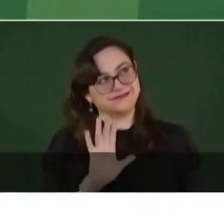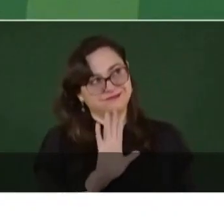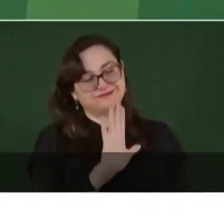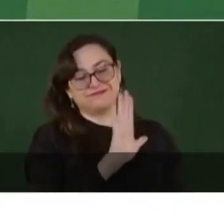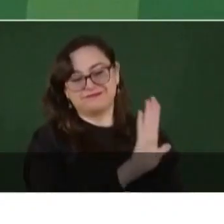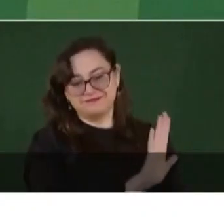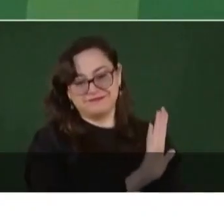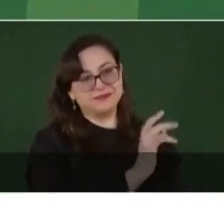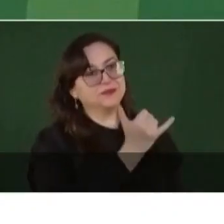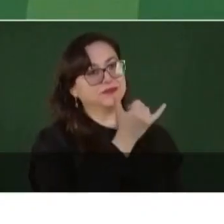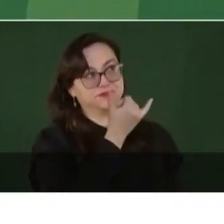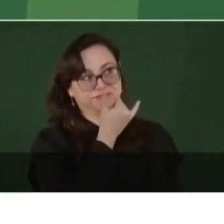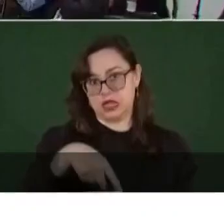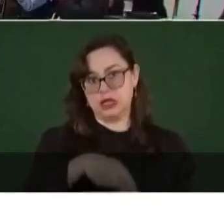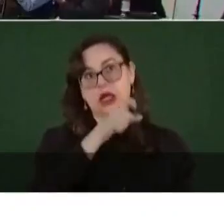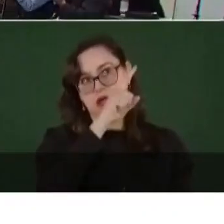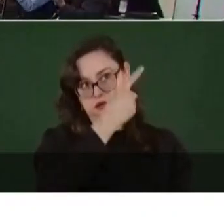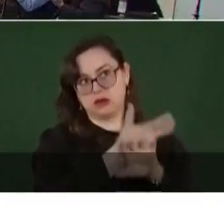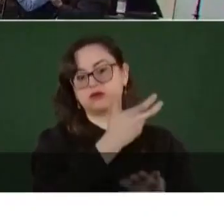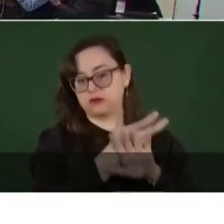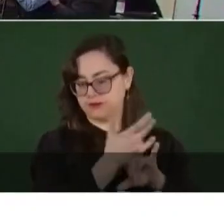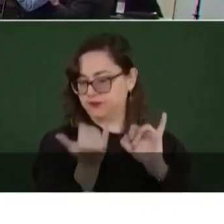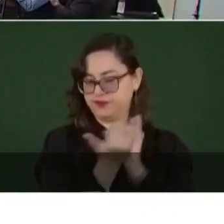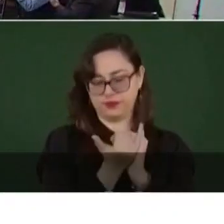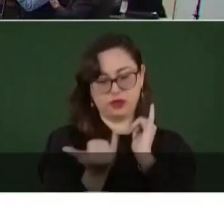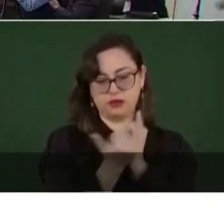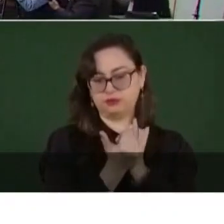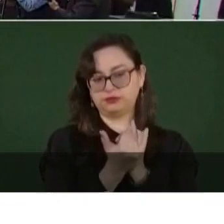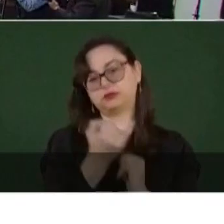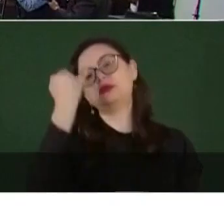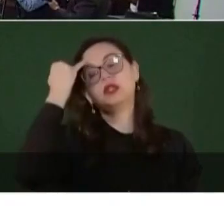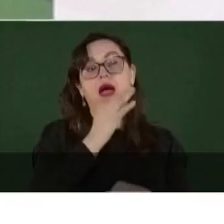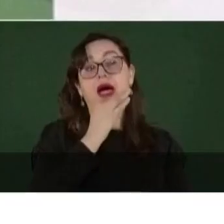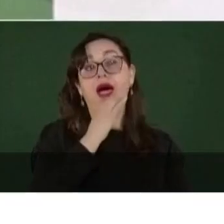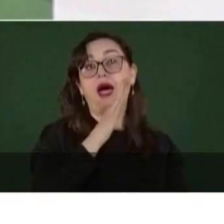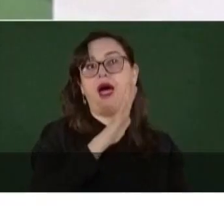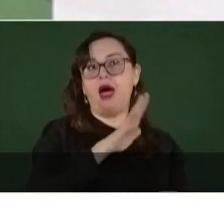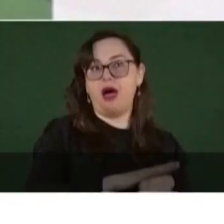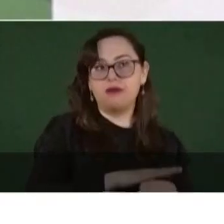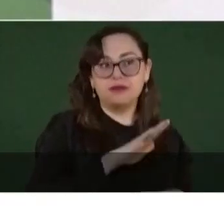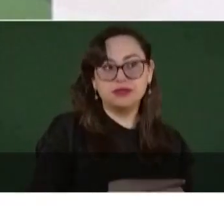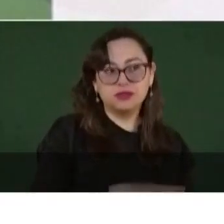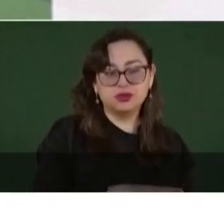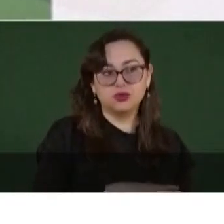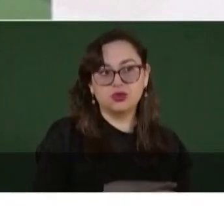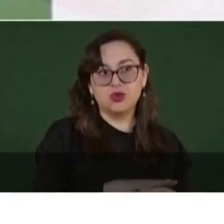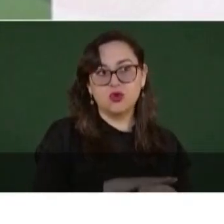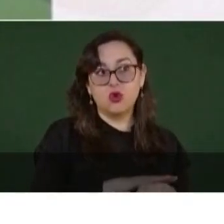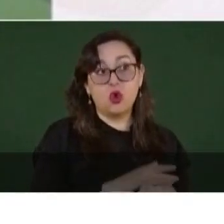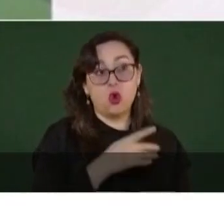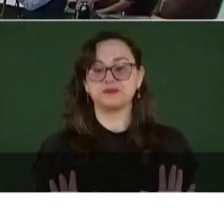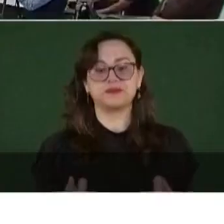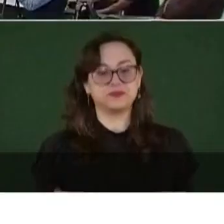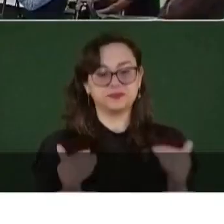como terroristas. El presidente López Obrador ha tenido una dura respuesta a estos planteamientos, asegurando que se trata